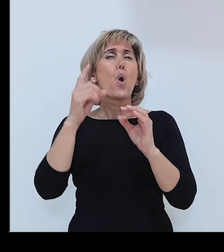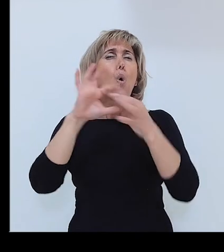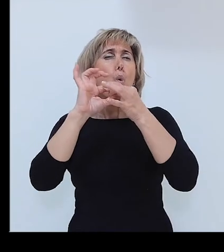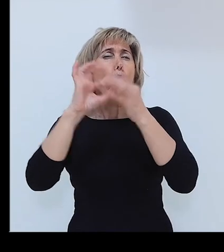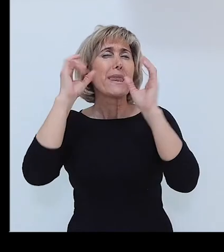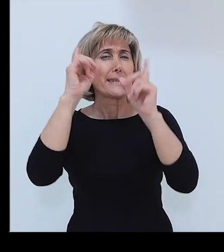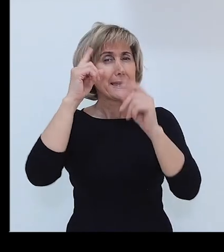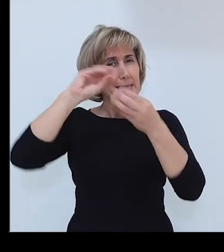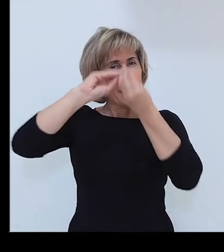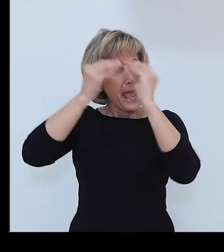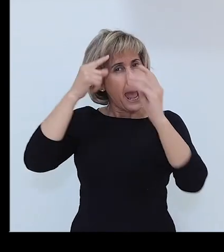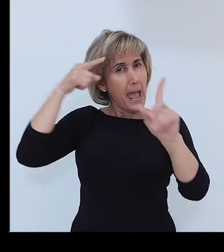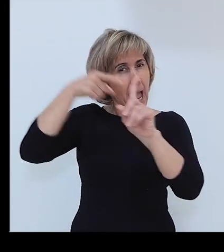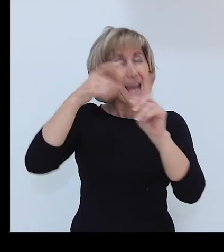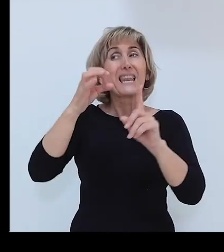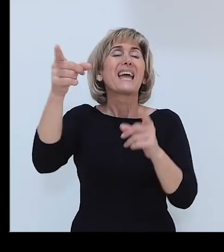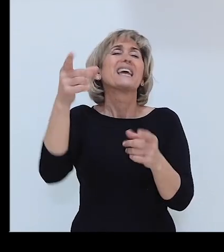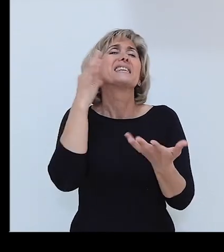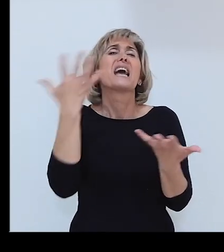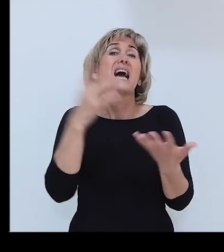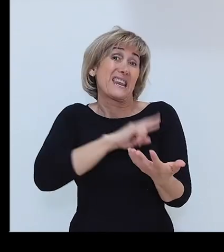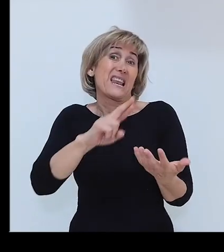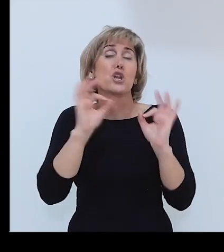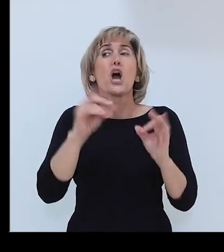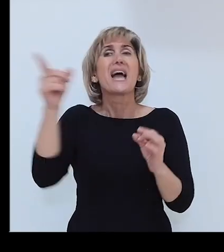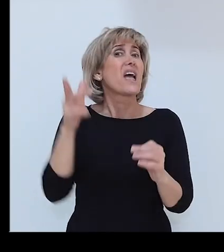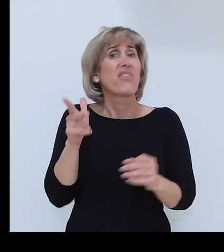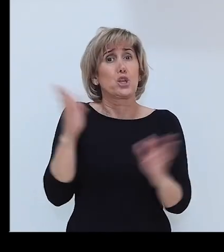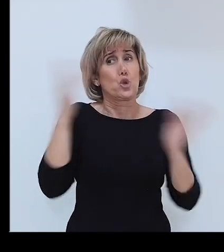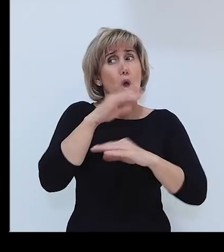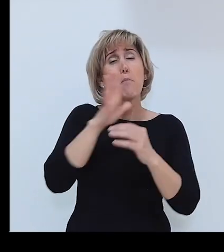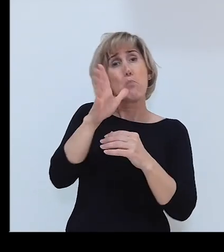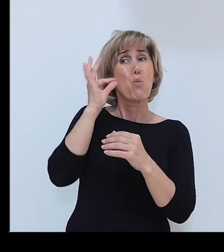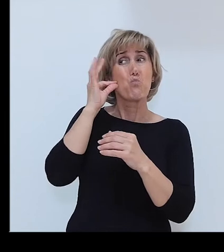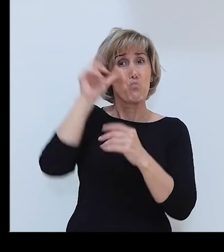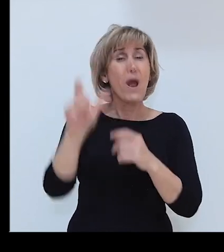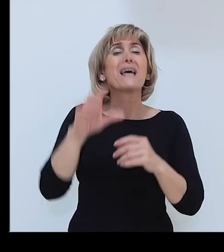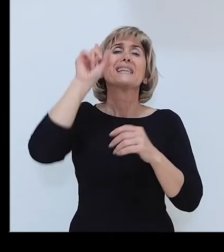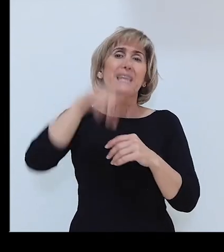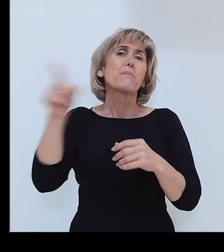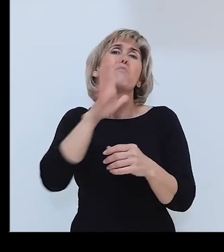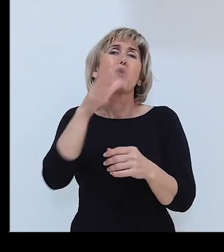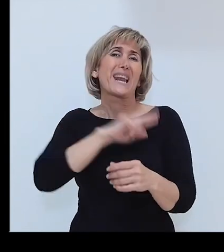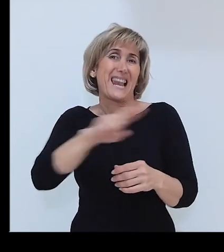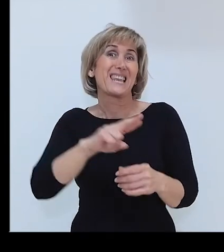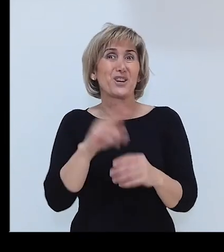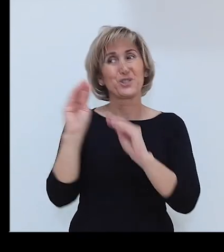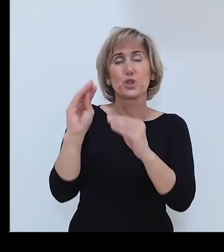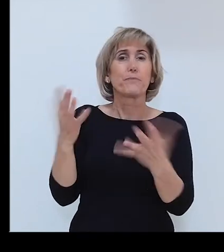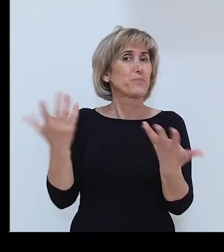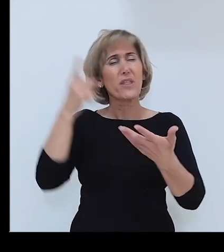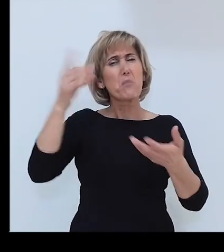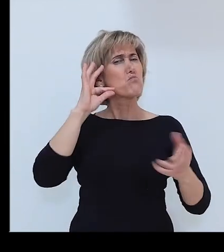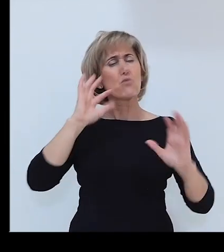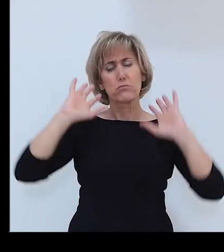el que ella fuese unitaria y entonces no tuviera algunos derechos, que como mujer no los tenía de todas formas, pero tampoco su